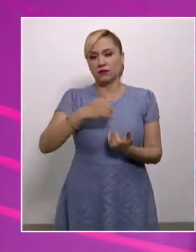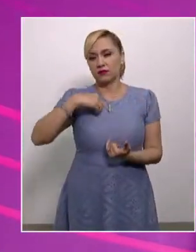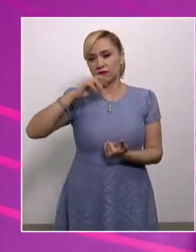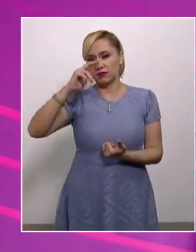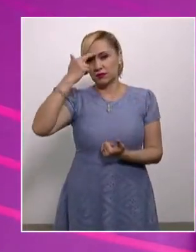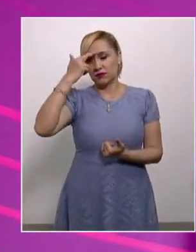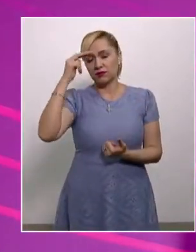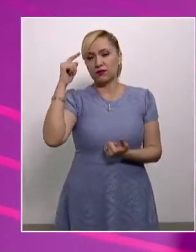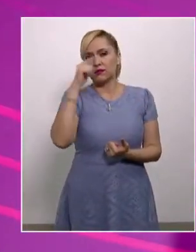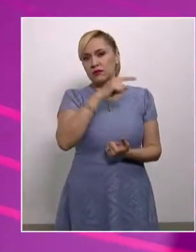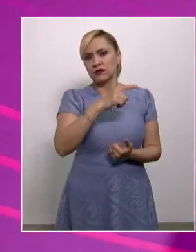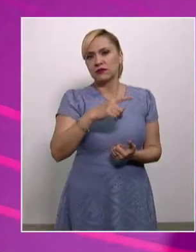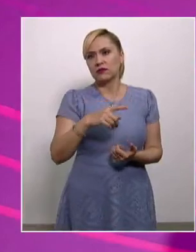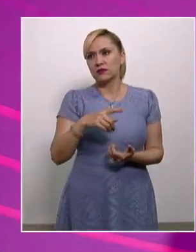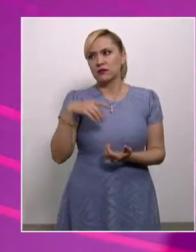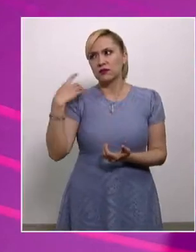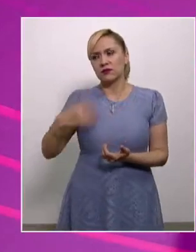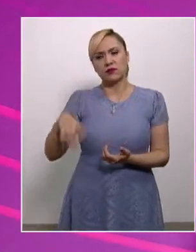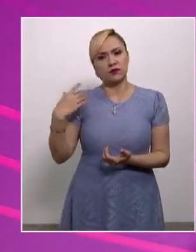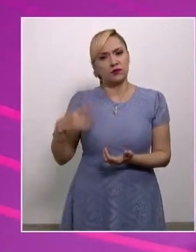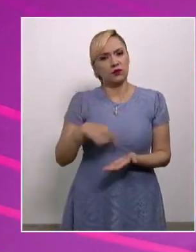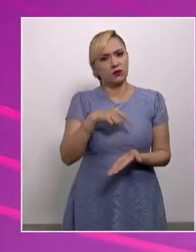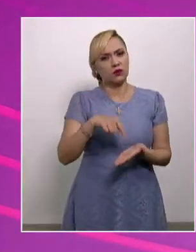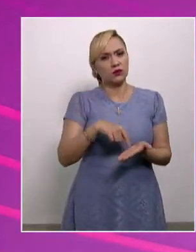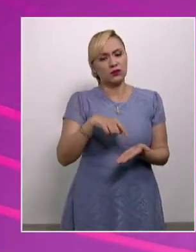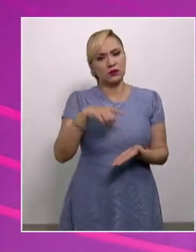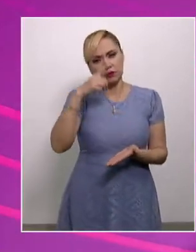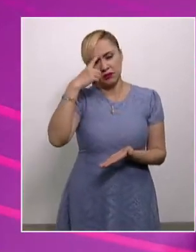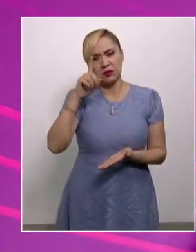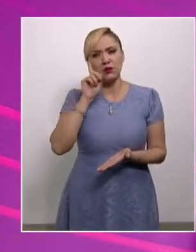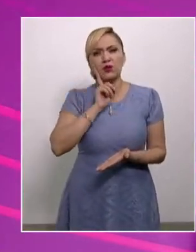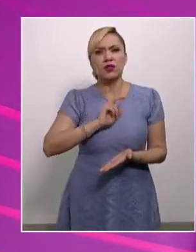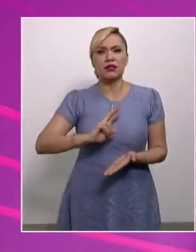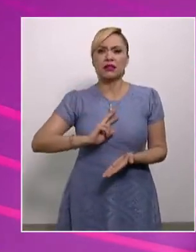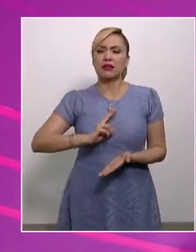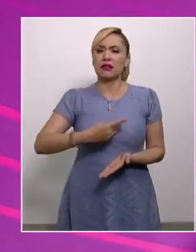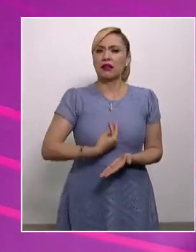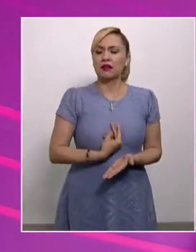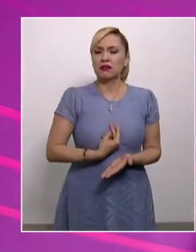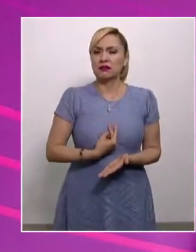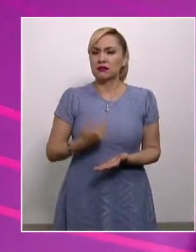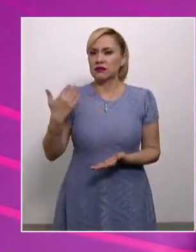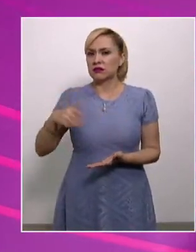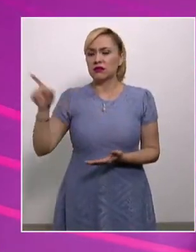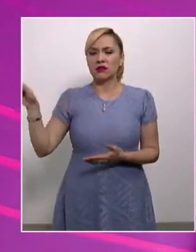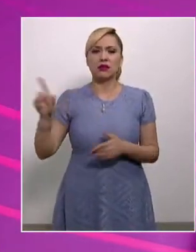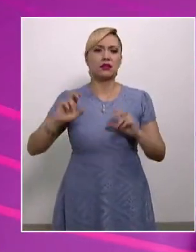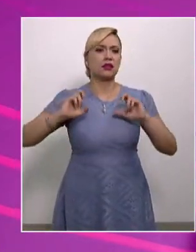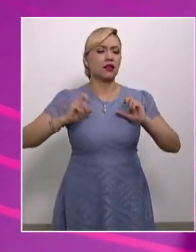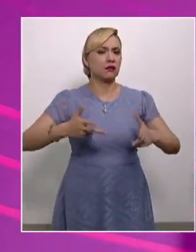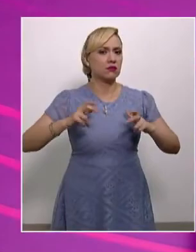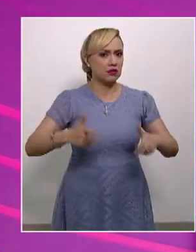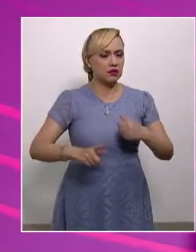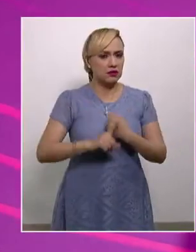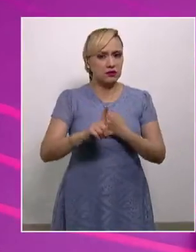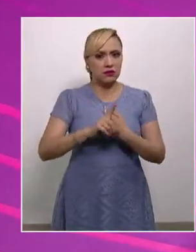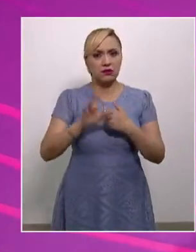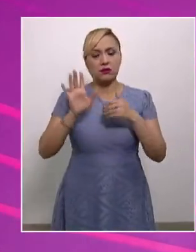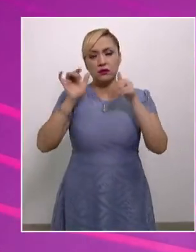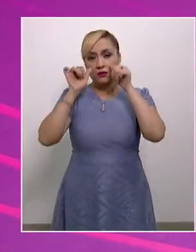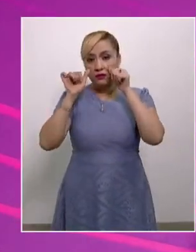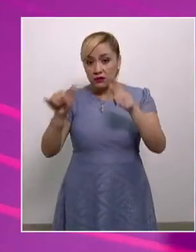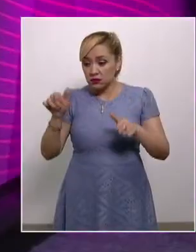violencia extrema, nos llegó una gran cantidad de población de chicas trans por un tema súper complicado que hubo en Tapachula. Muchas de ellas las atendimos,